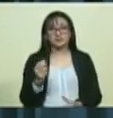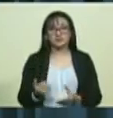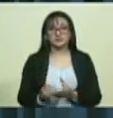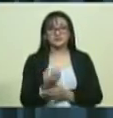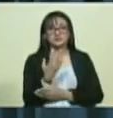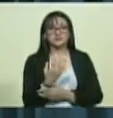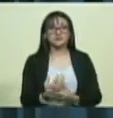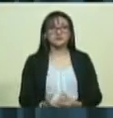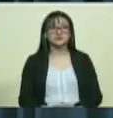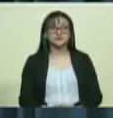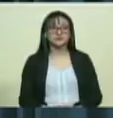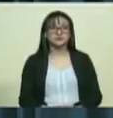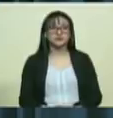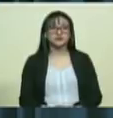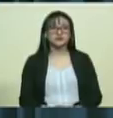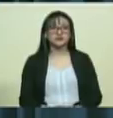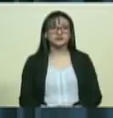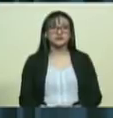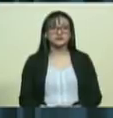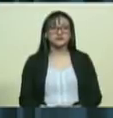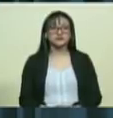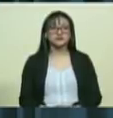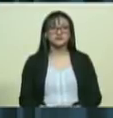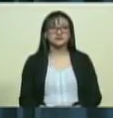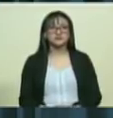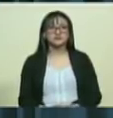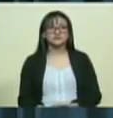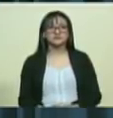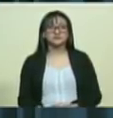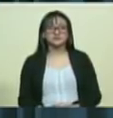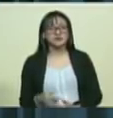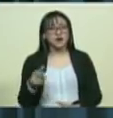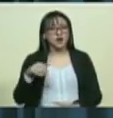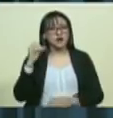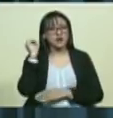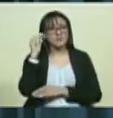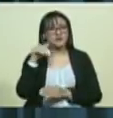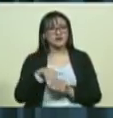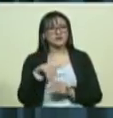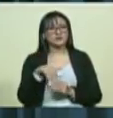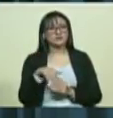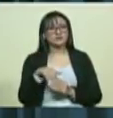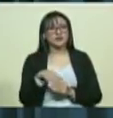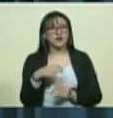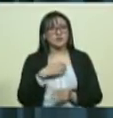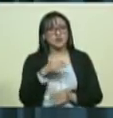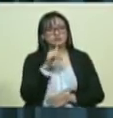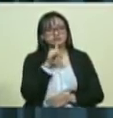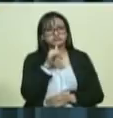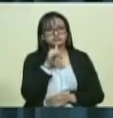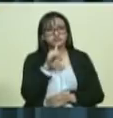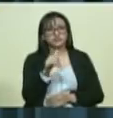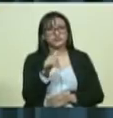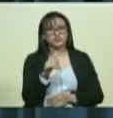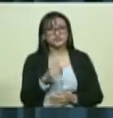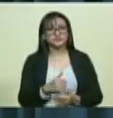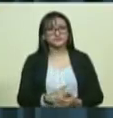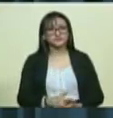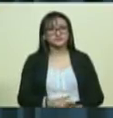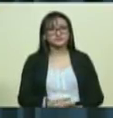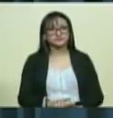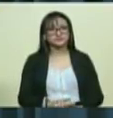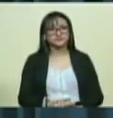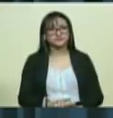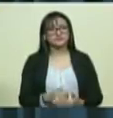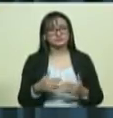20 de mayo como estamos en veda electoral no puedo hacer ningún tipo de alusión a a las